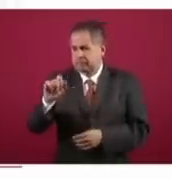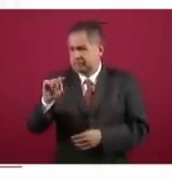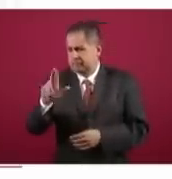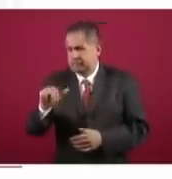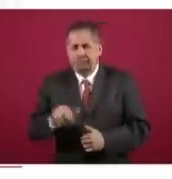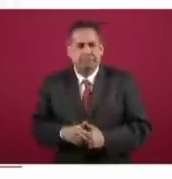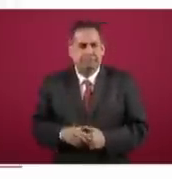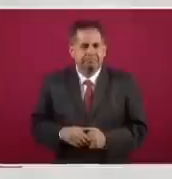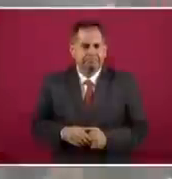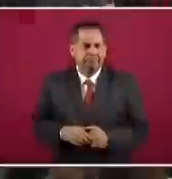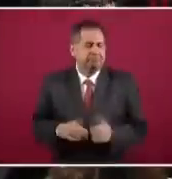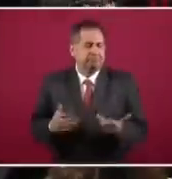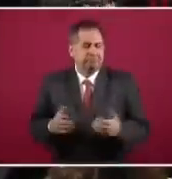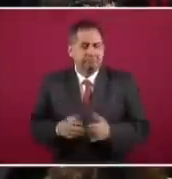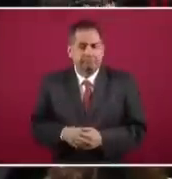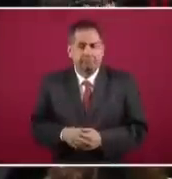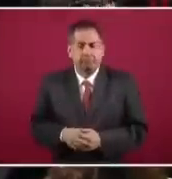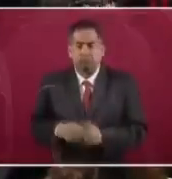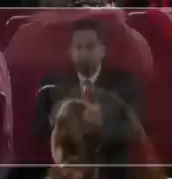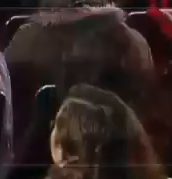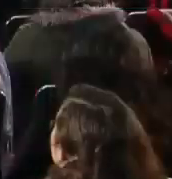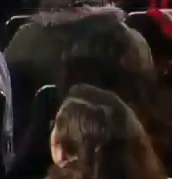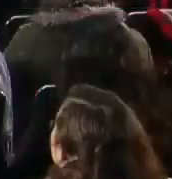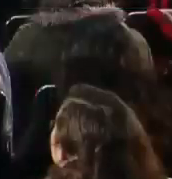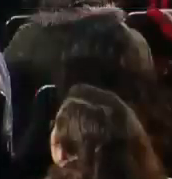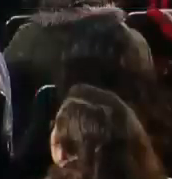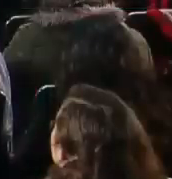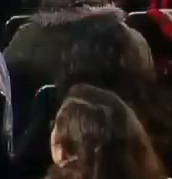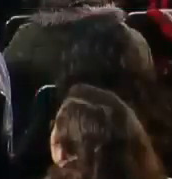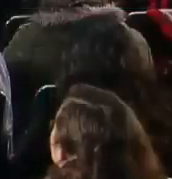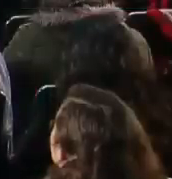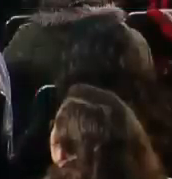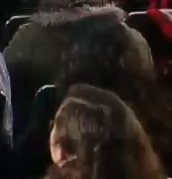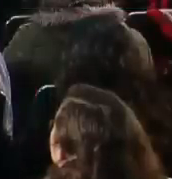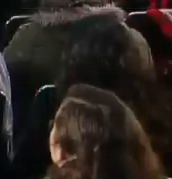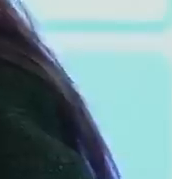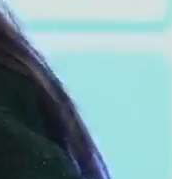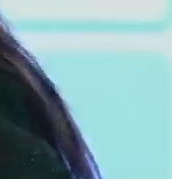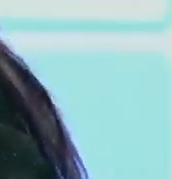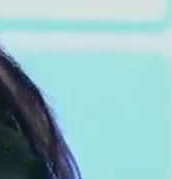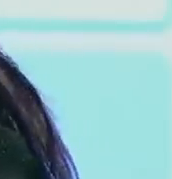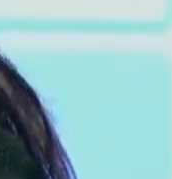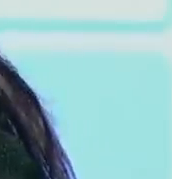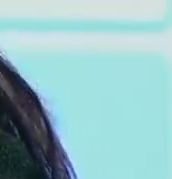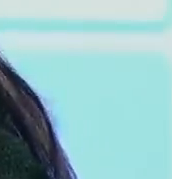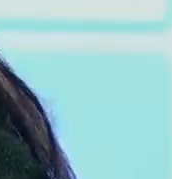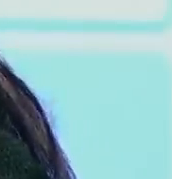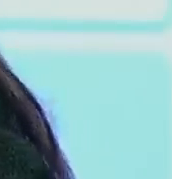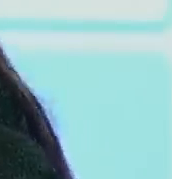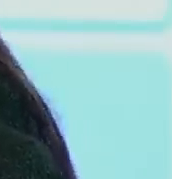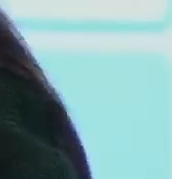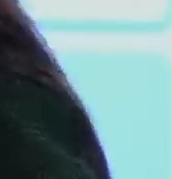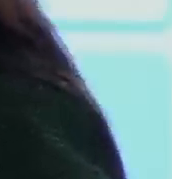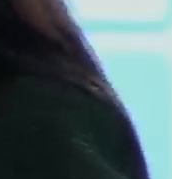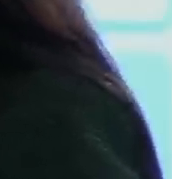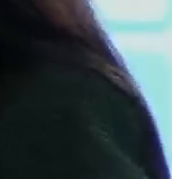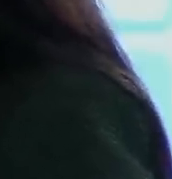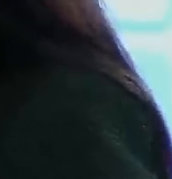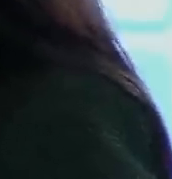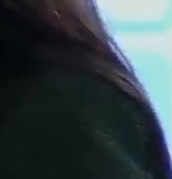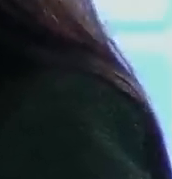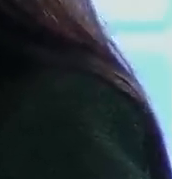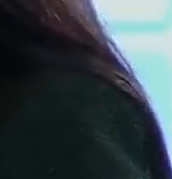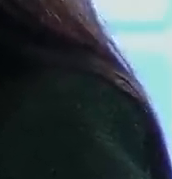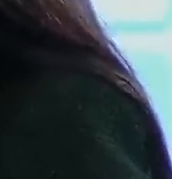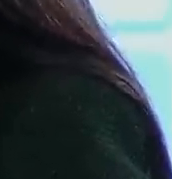que subrayar que con Liverpool y con la tienda Electra se logró conciliar el 100% de las reclamaciones.